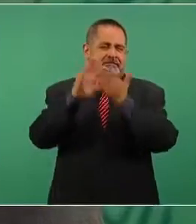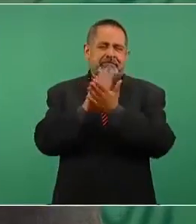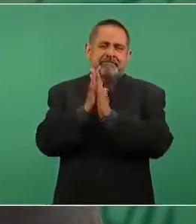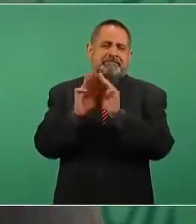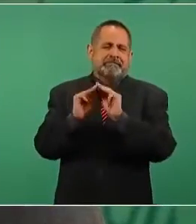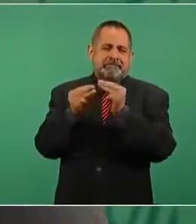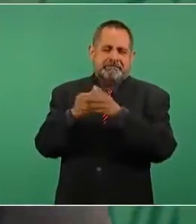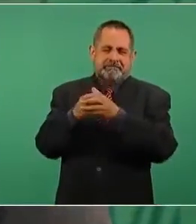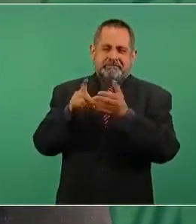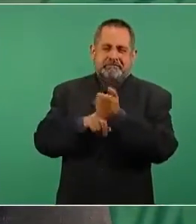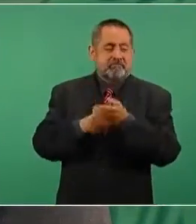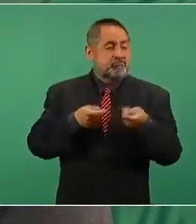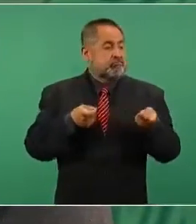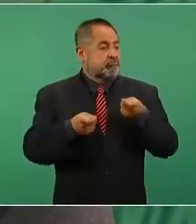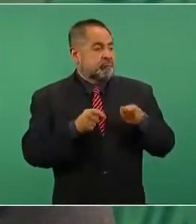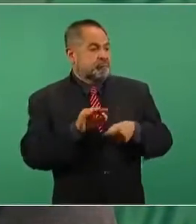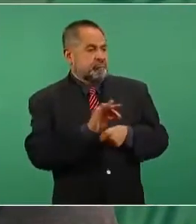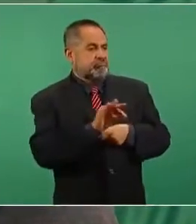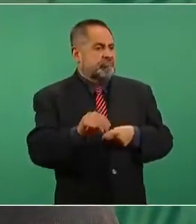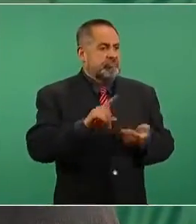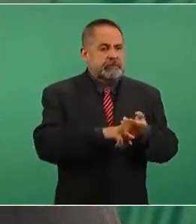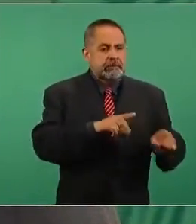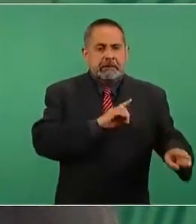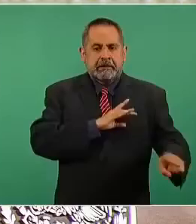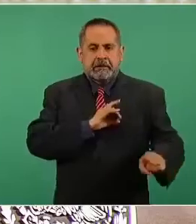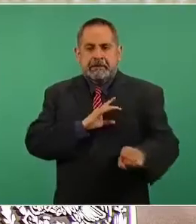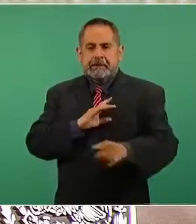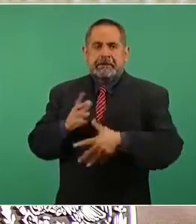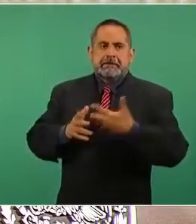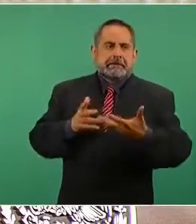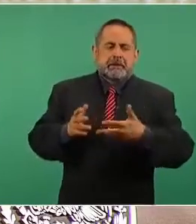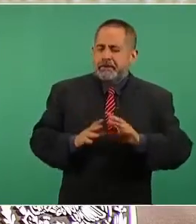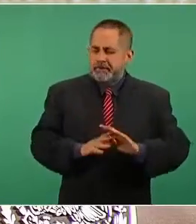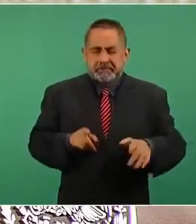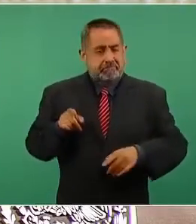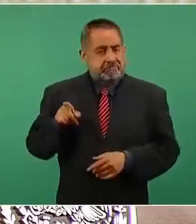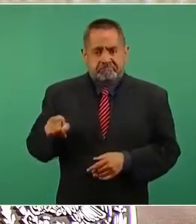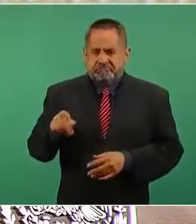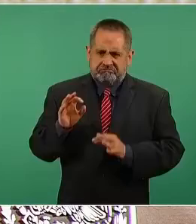arriba, que infundieron miedo a todos los empresarios, ¿no?